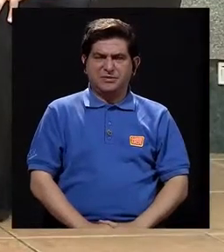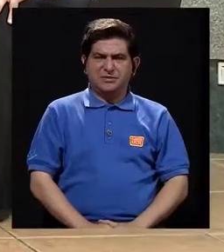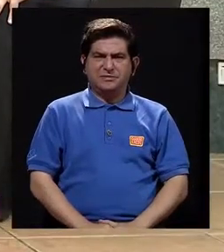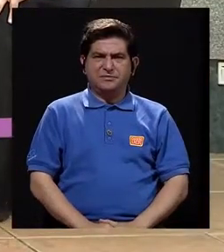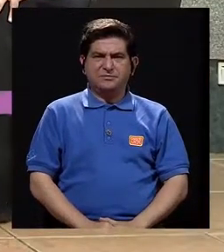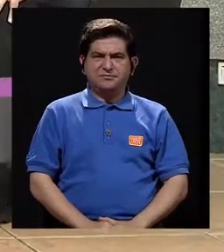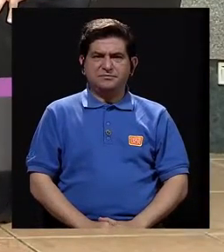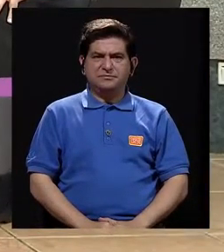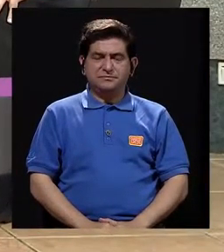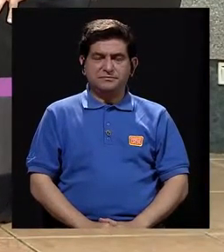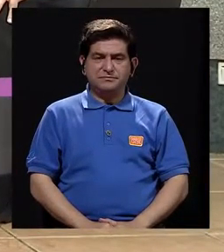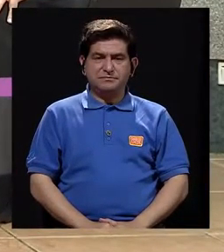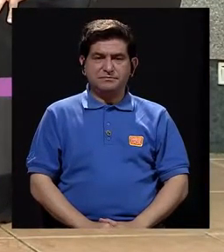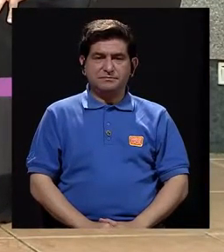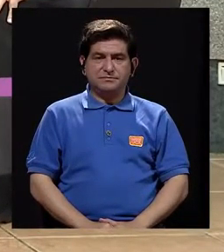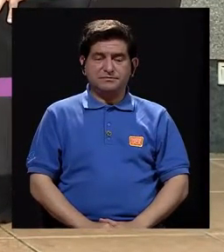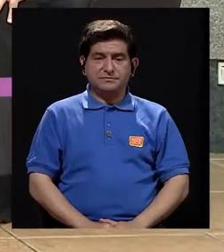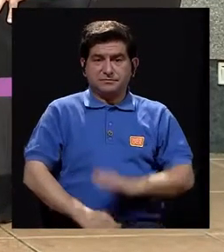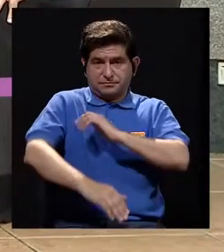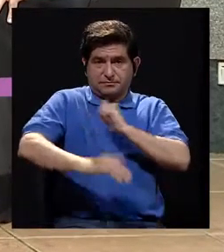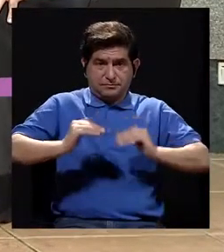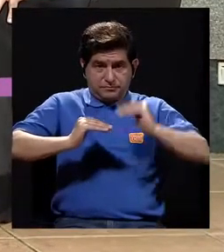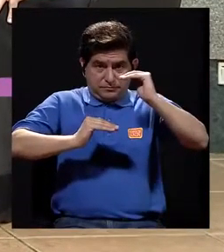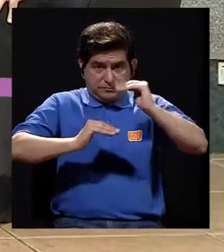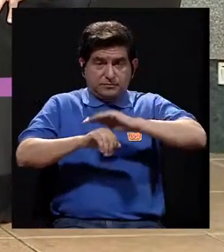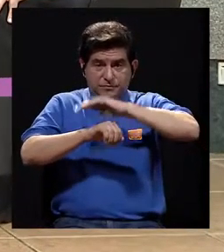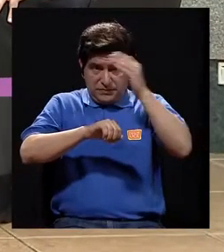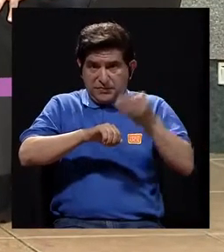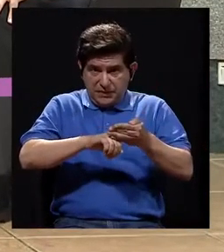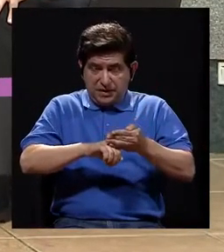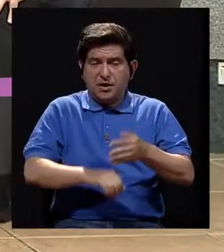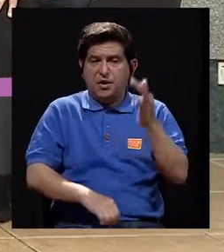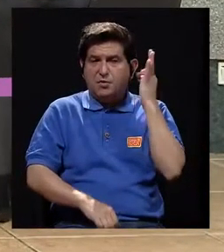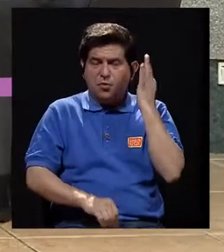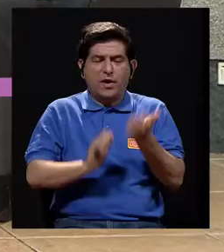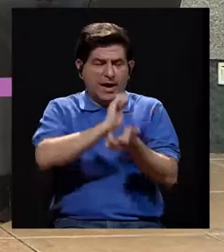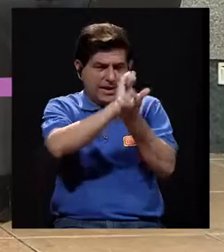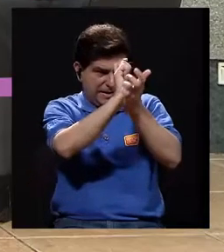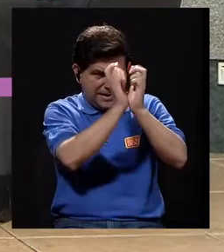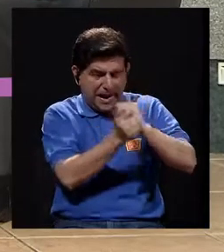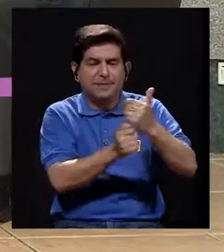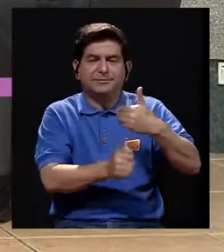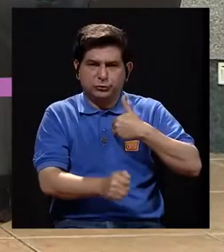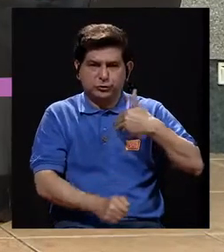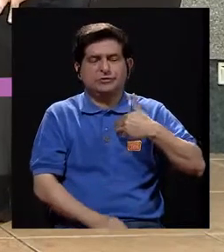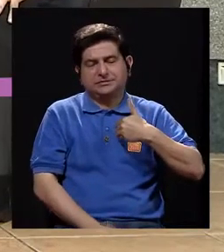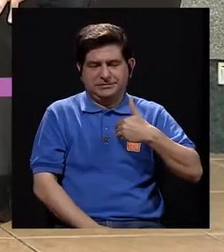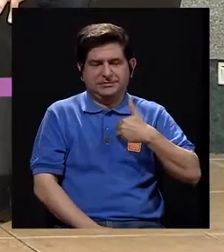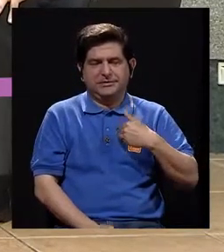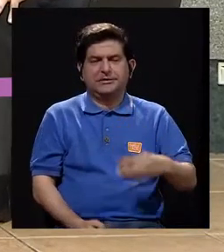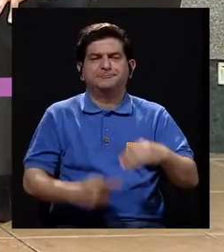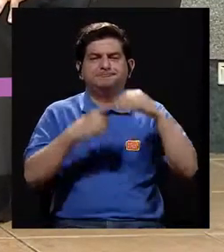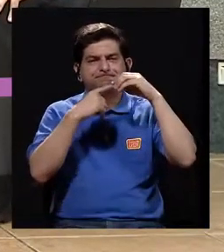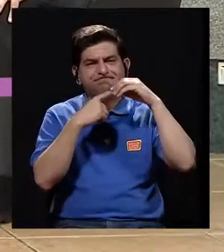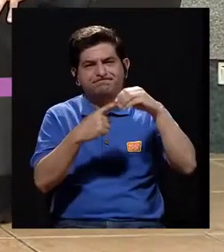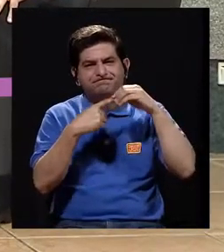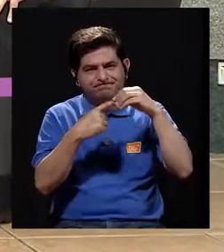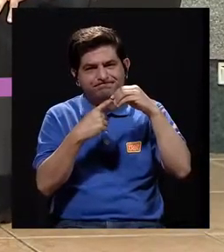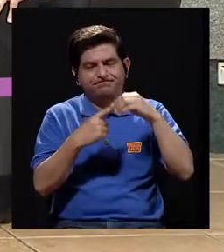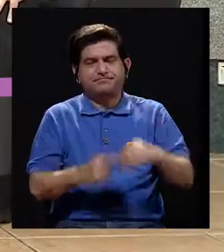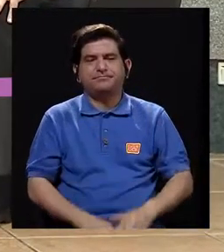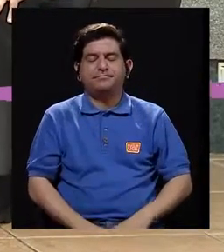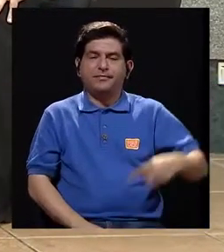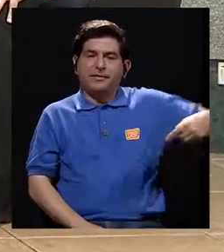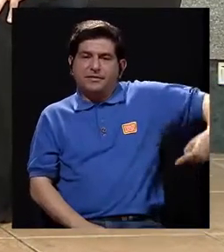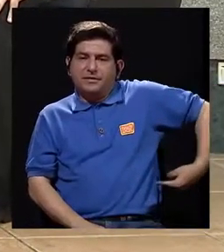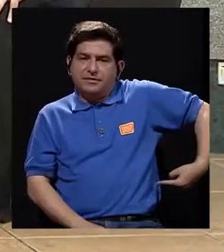Uh-huh. Propio en el embarazo, conforme se va desarrollando, la mujer empieza a hacer cambios importantes, principalmente